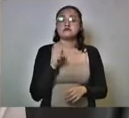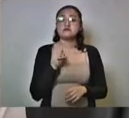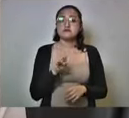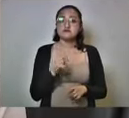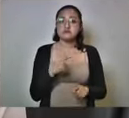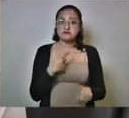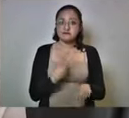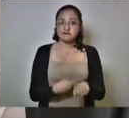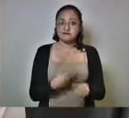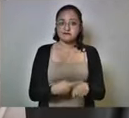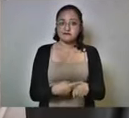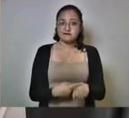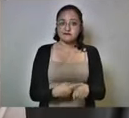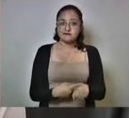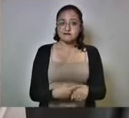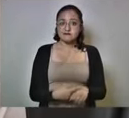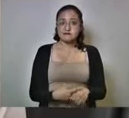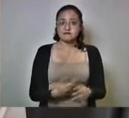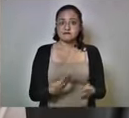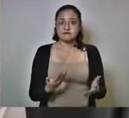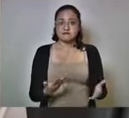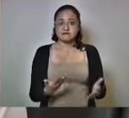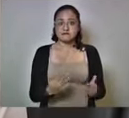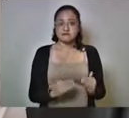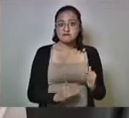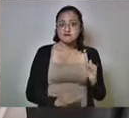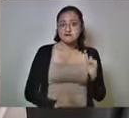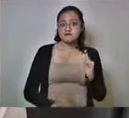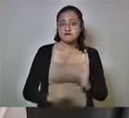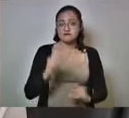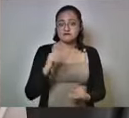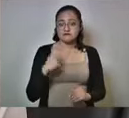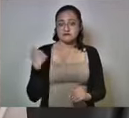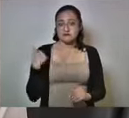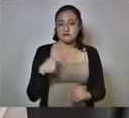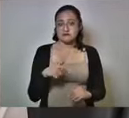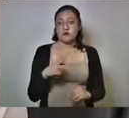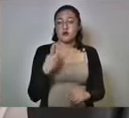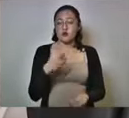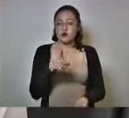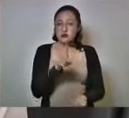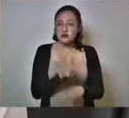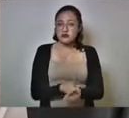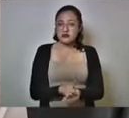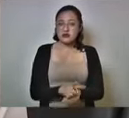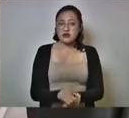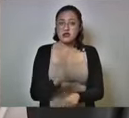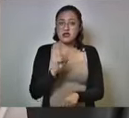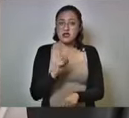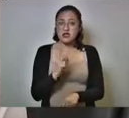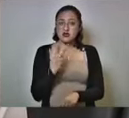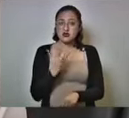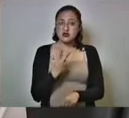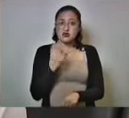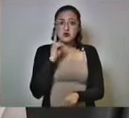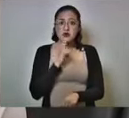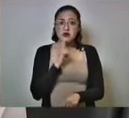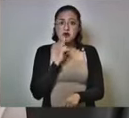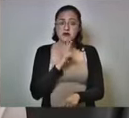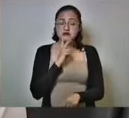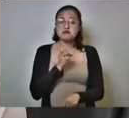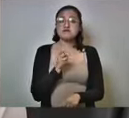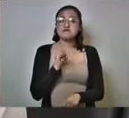positivo. Esto significa un incremento en las últimas 24 horas de 38 pruebas